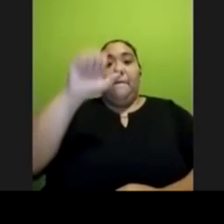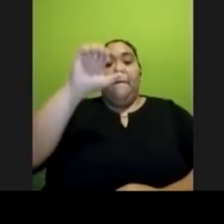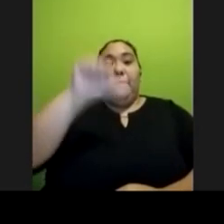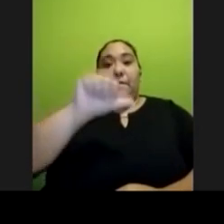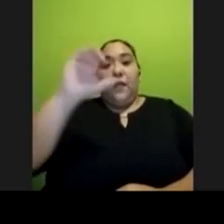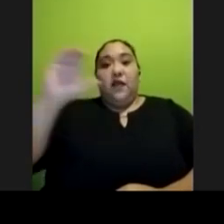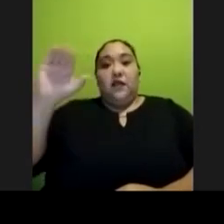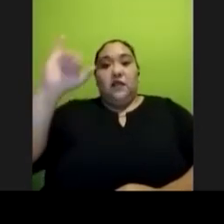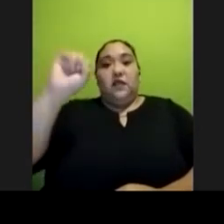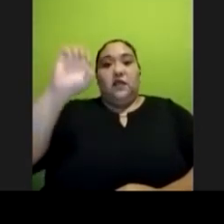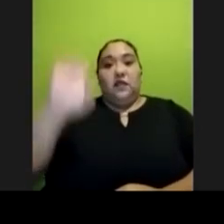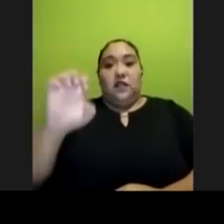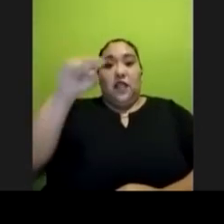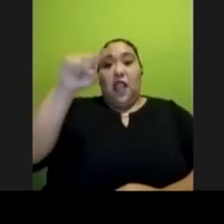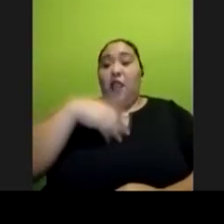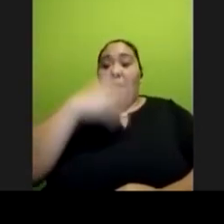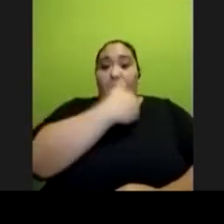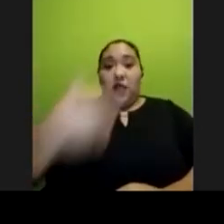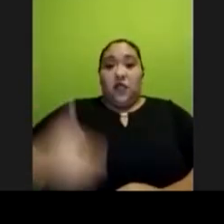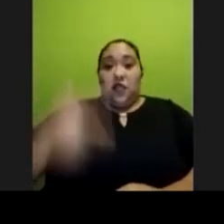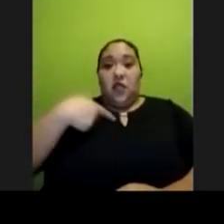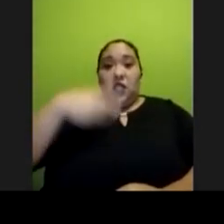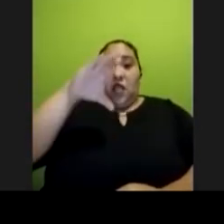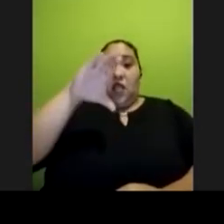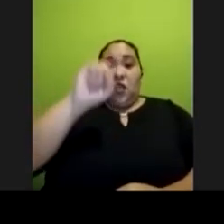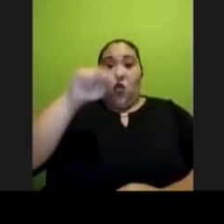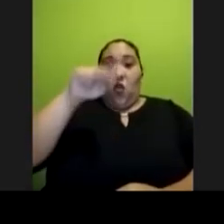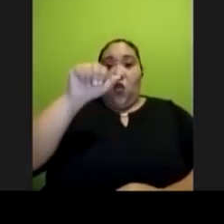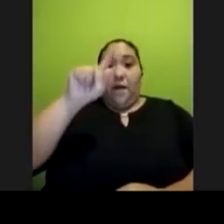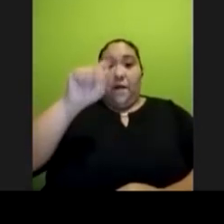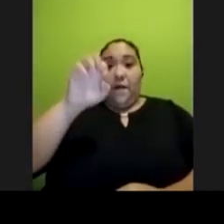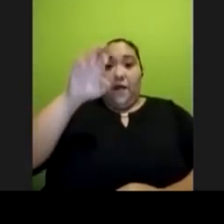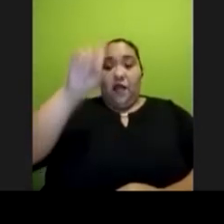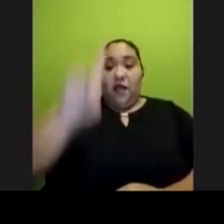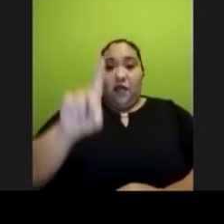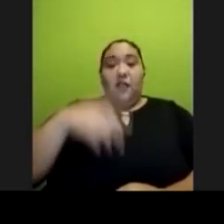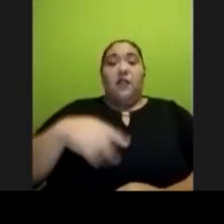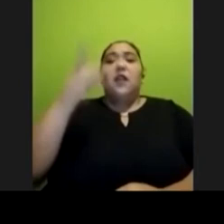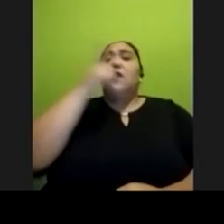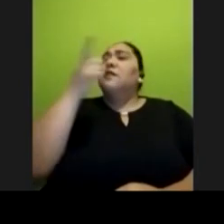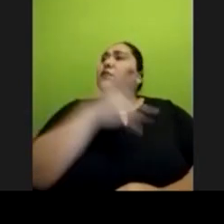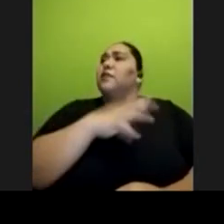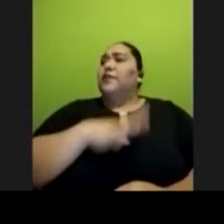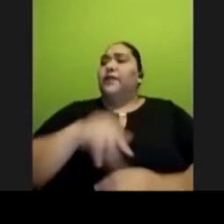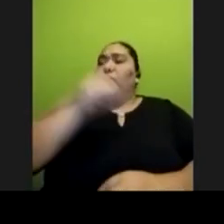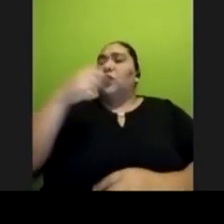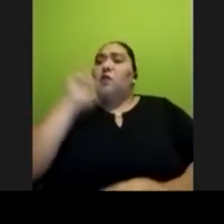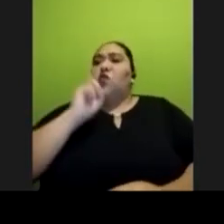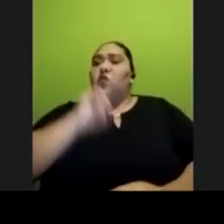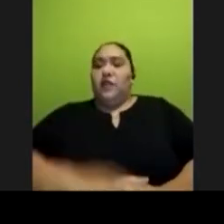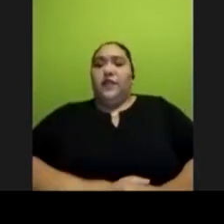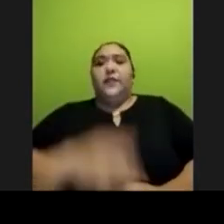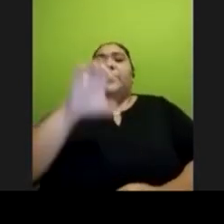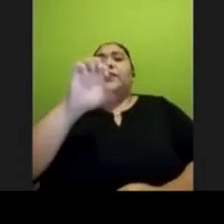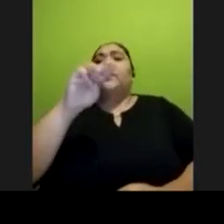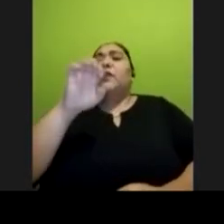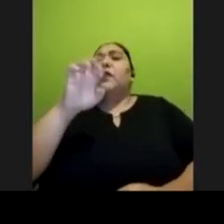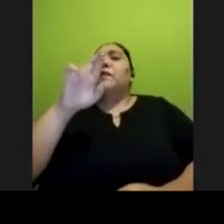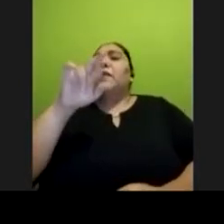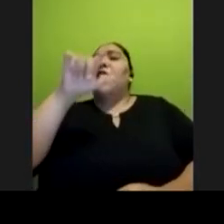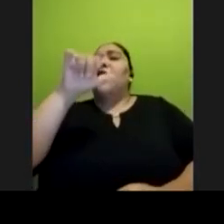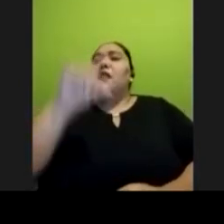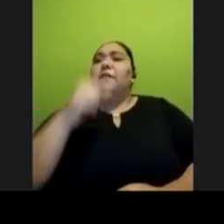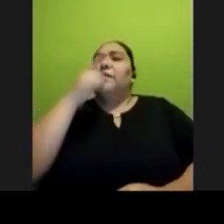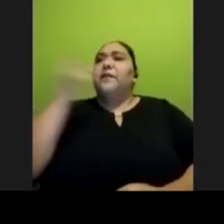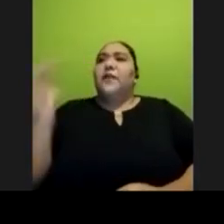Mónica, nos dice Esmeralda Soto, ¿por qué si existen teóricamente leyes y normatividades que protegen a niñas,